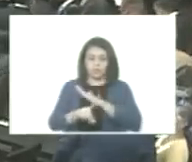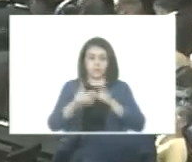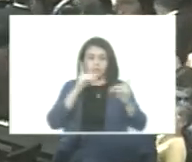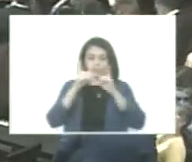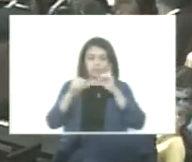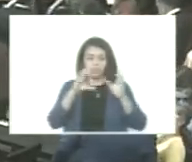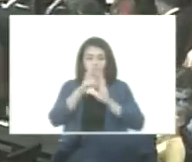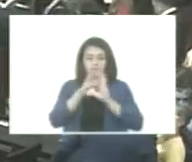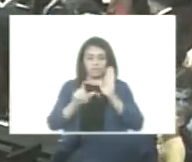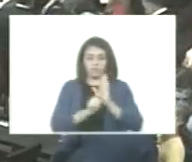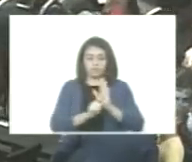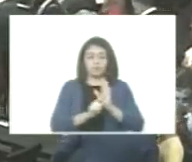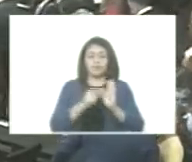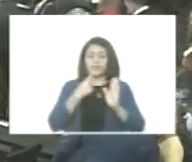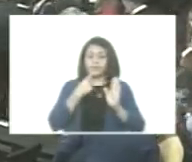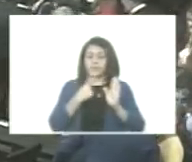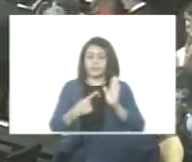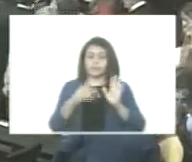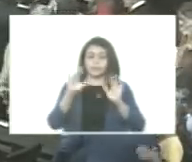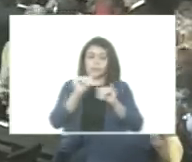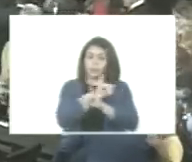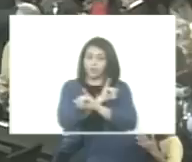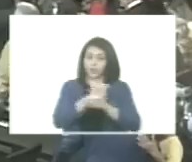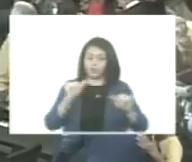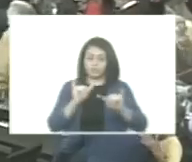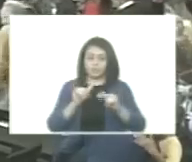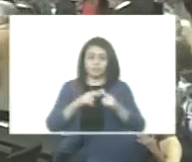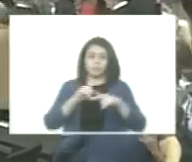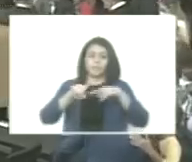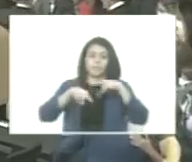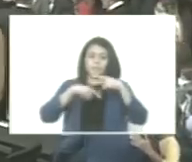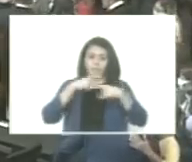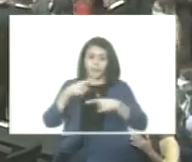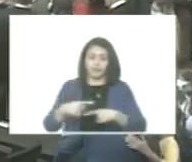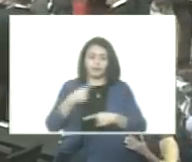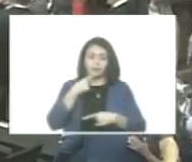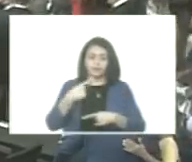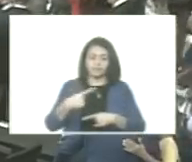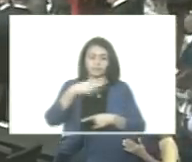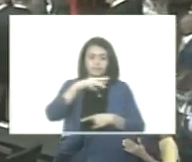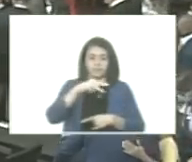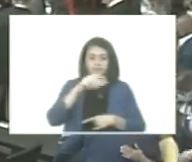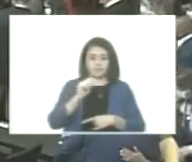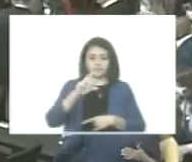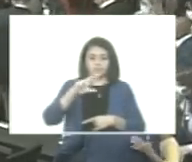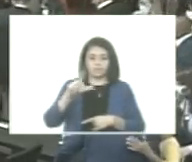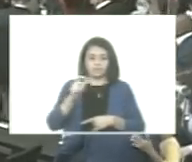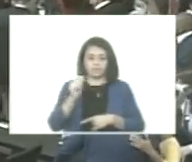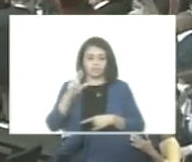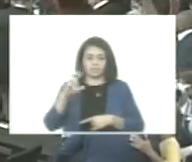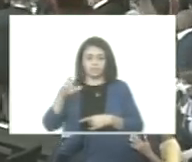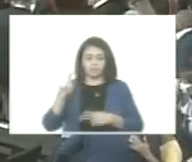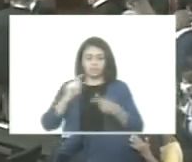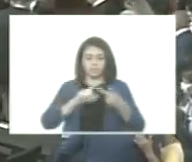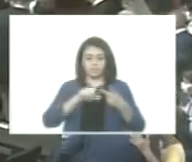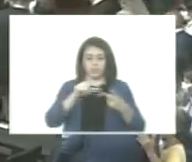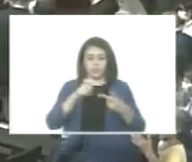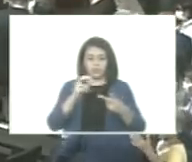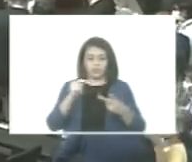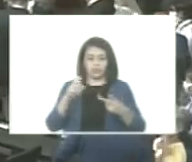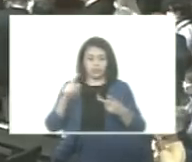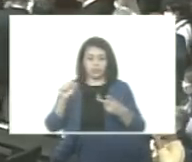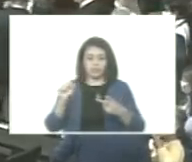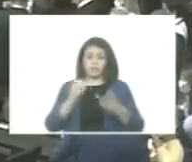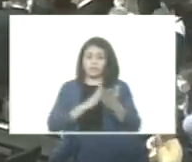y la Constitución, nuestra Carta Magna, se van de receso parlamentario. Sin embargo, Margaret Cornivel, Génesis Castro, el trabajo